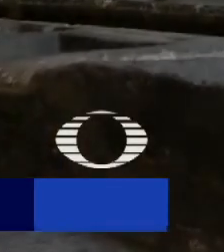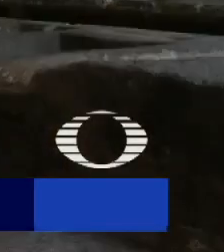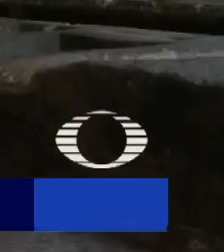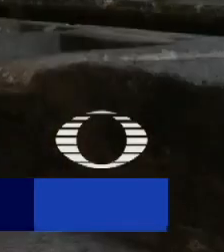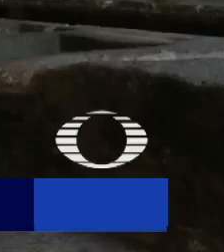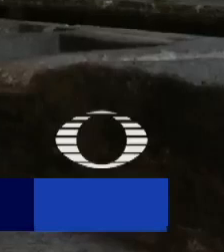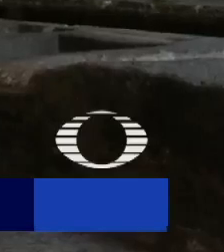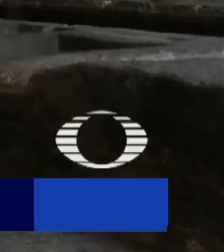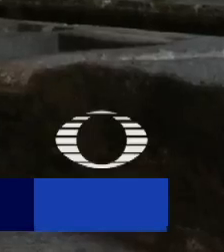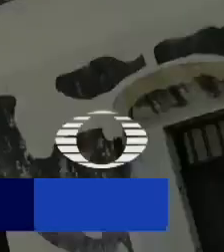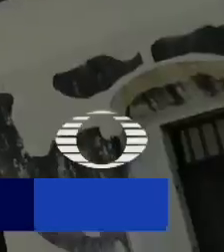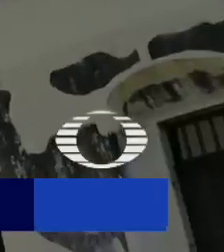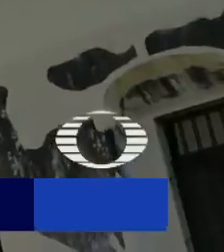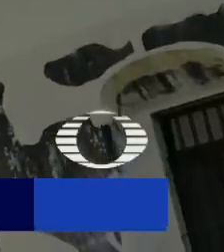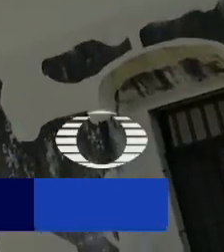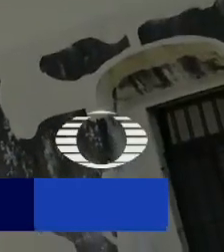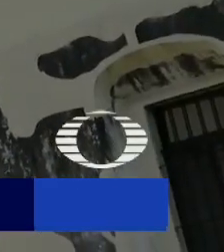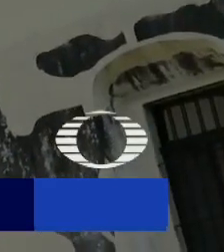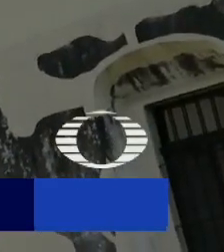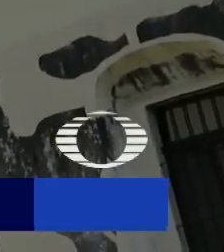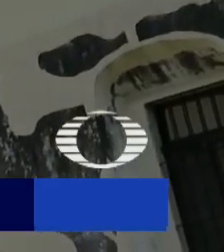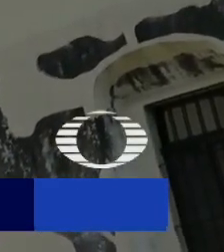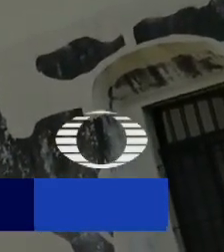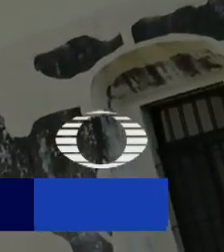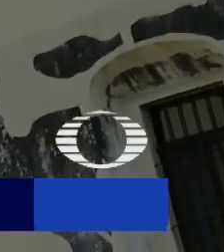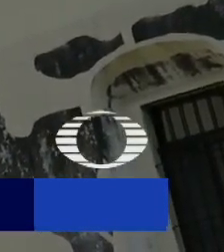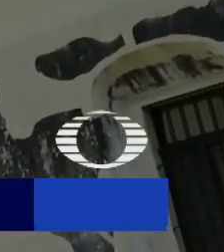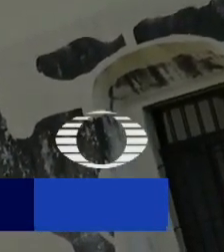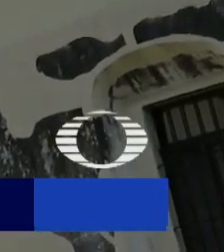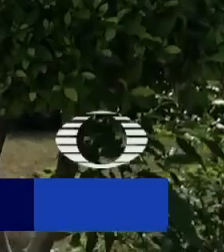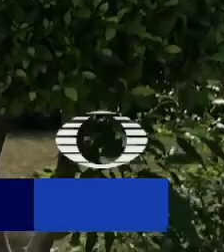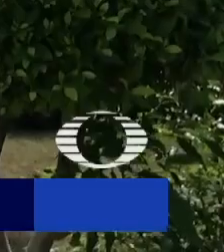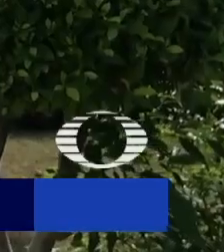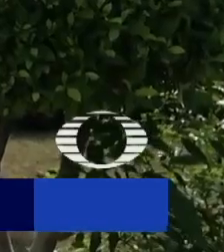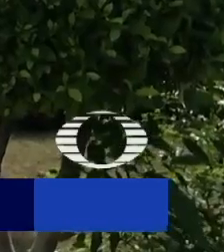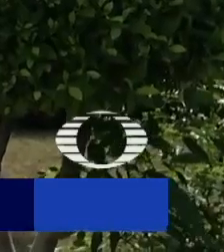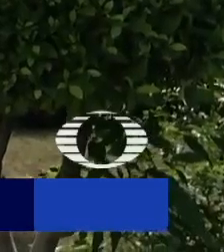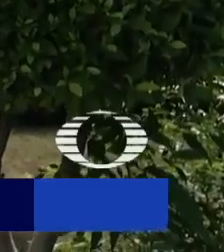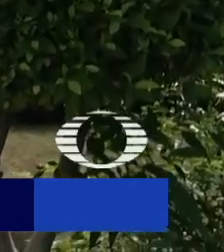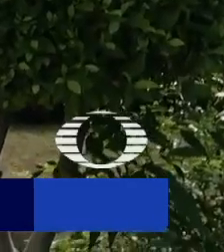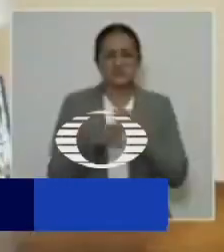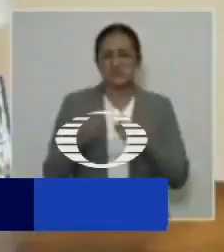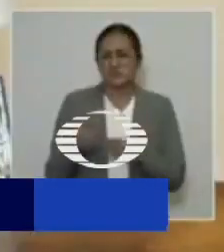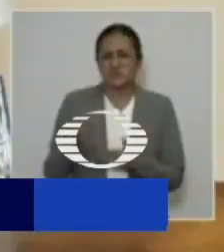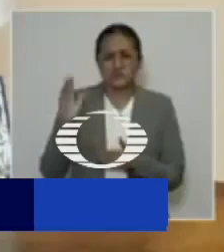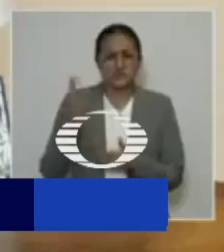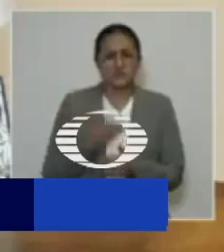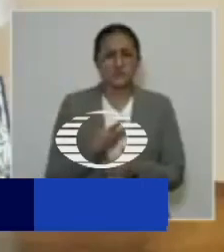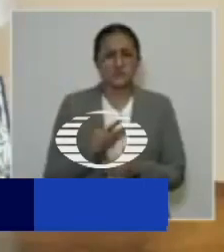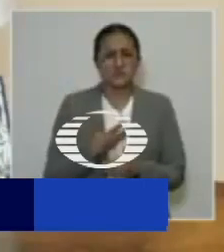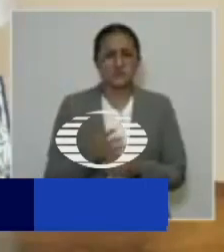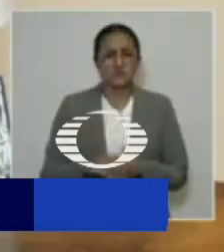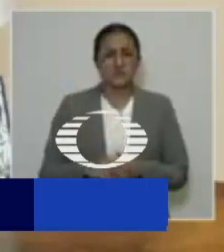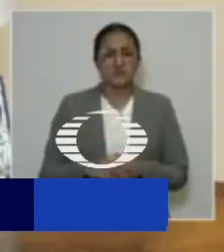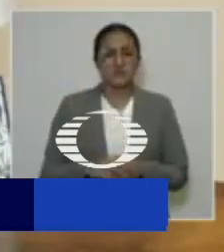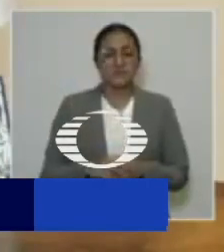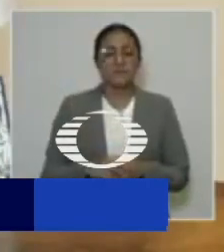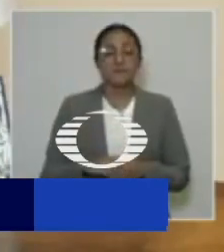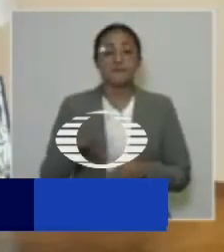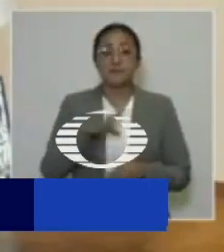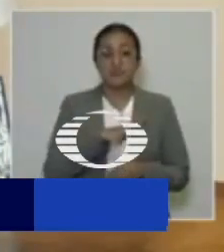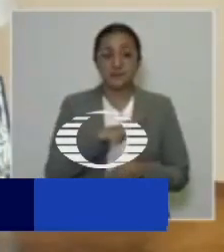administraciones pasadas que beneficiaron y entregaron el patrimonio de los poblanos a privados. Había una